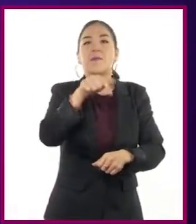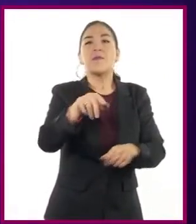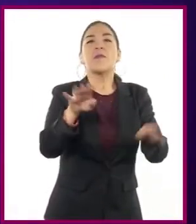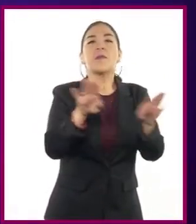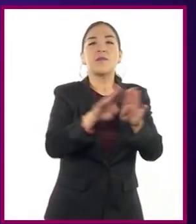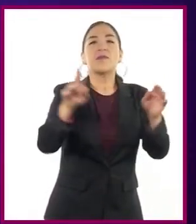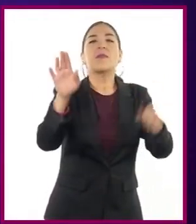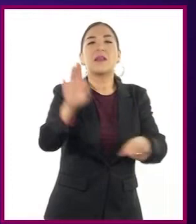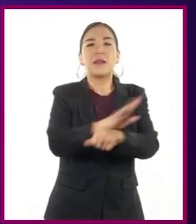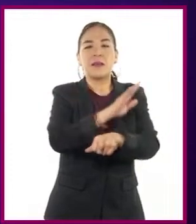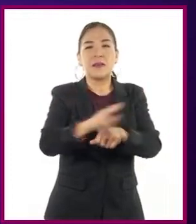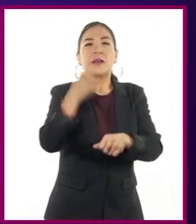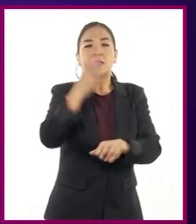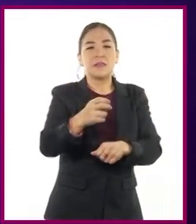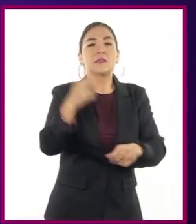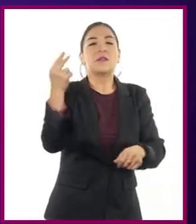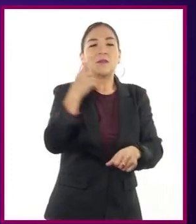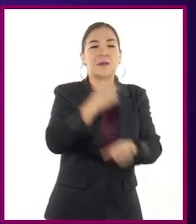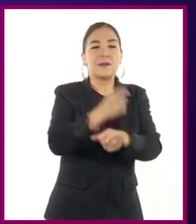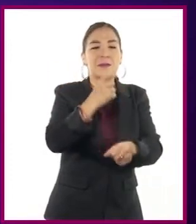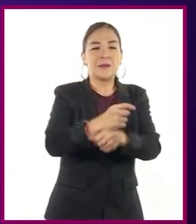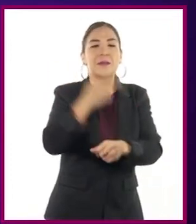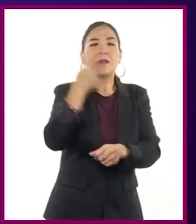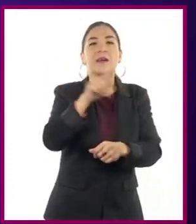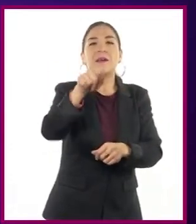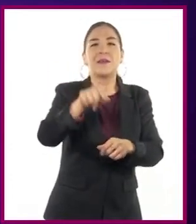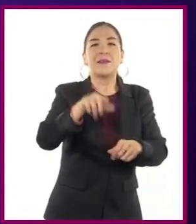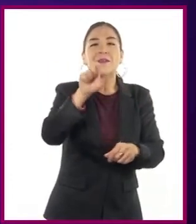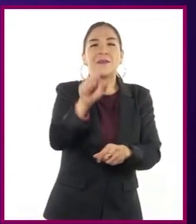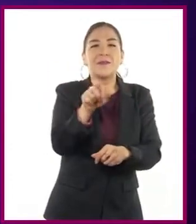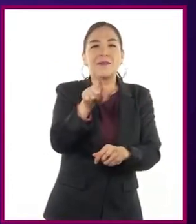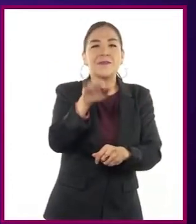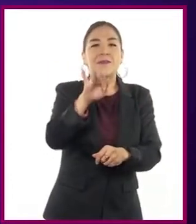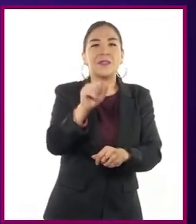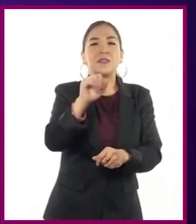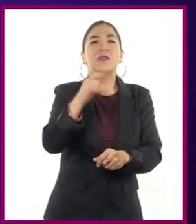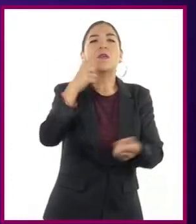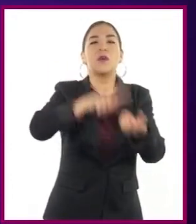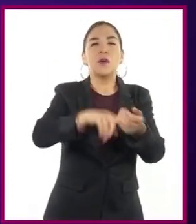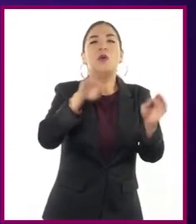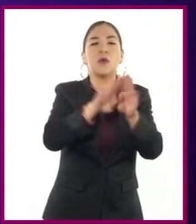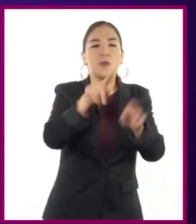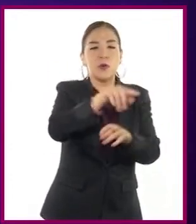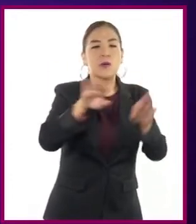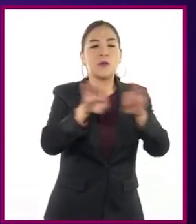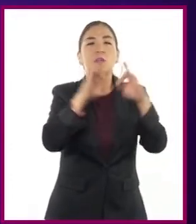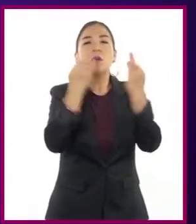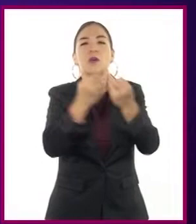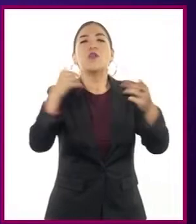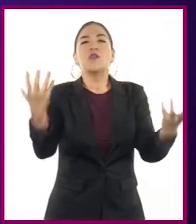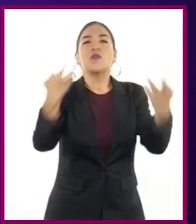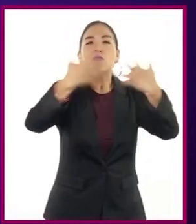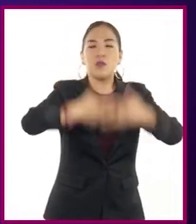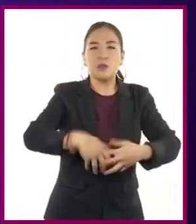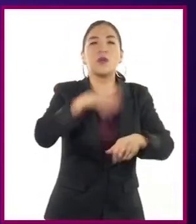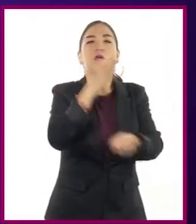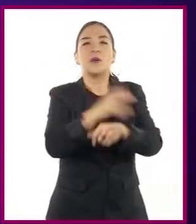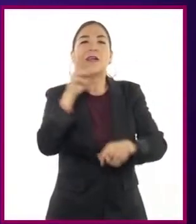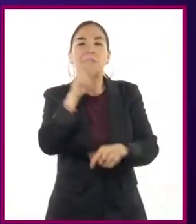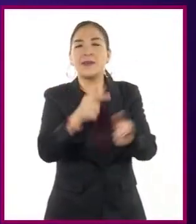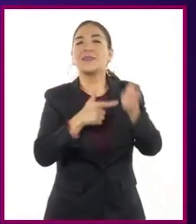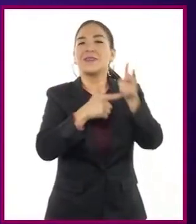satisfacer. Las primeras son las necesidades fisiológicas, que son las que mantienen nuestro cuerpo en funcionamiento y nos permiten seguir con